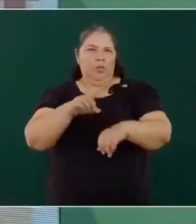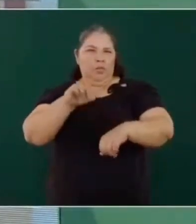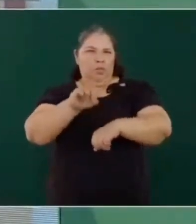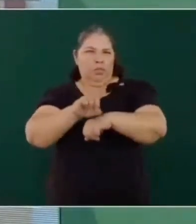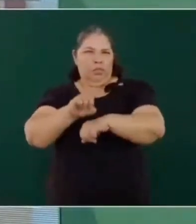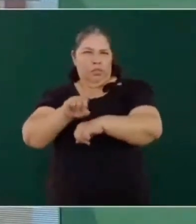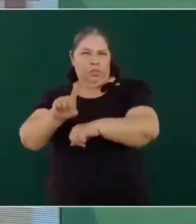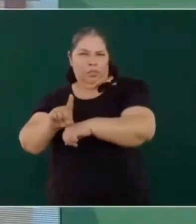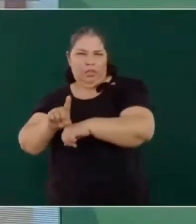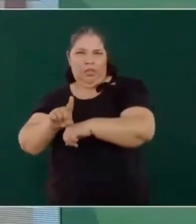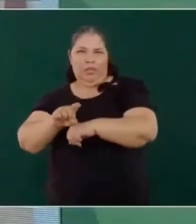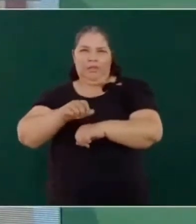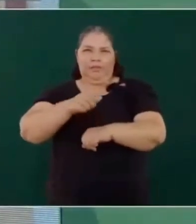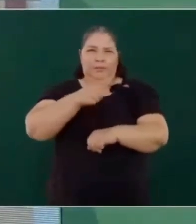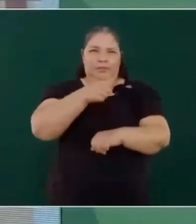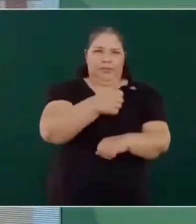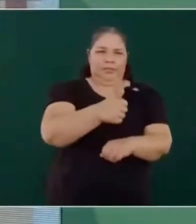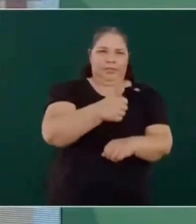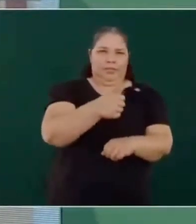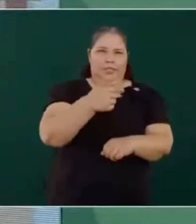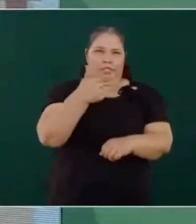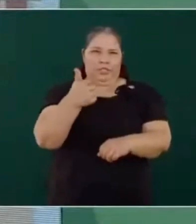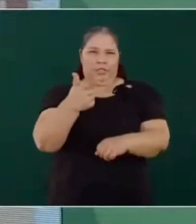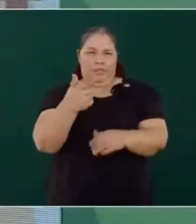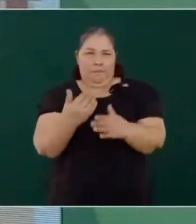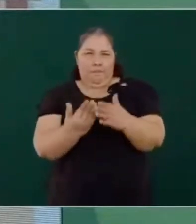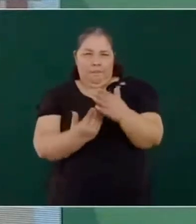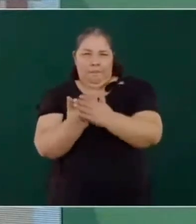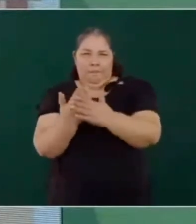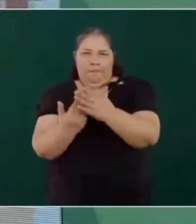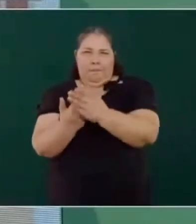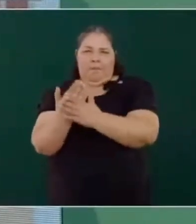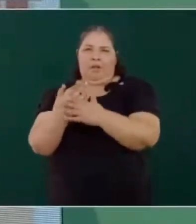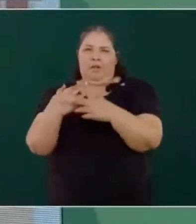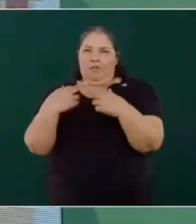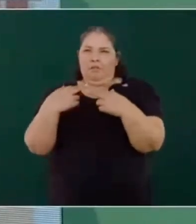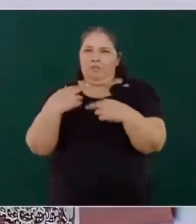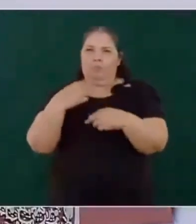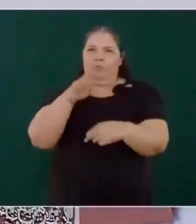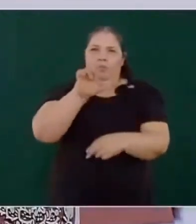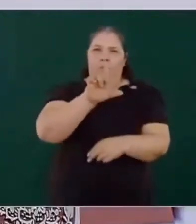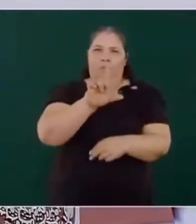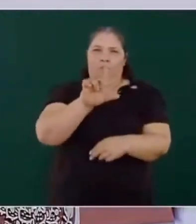de 6 a 7 de la mañana lleve a cabo de lunes a viernes